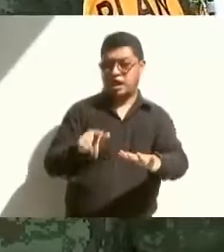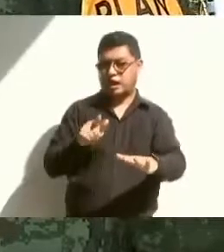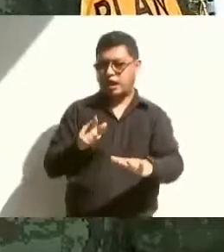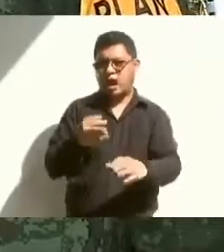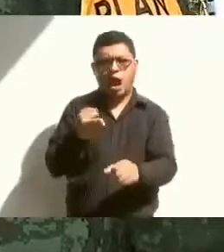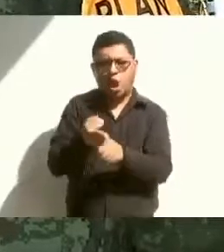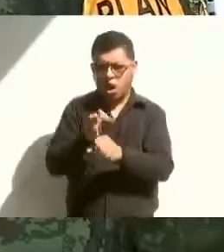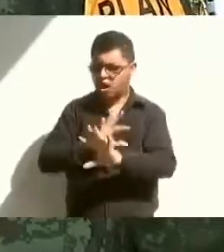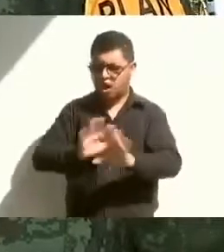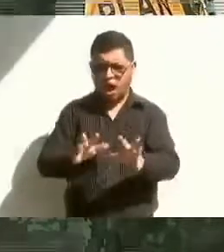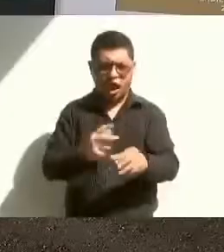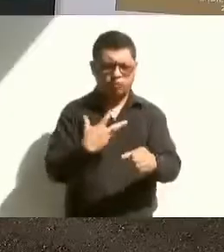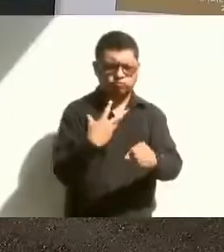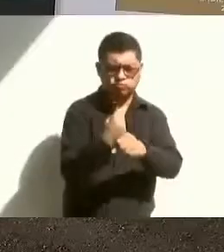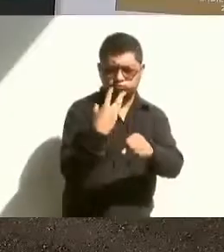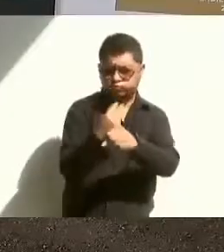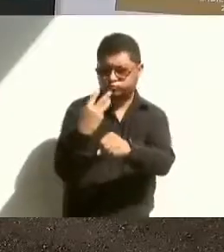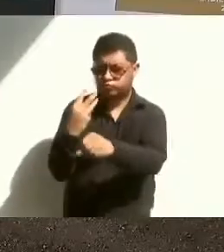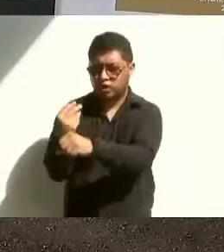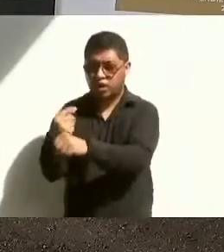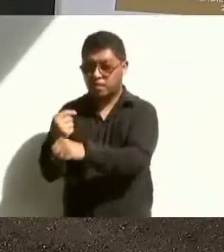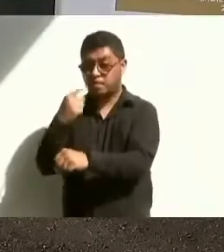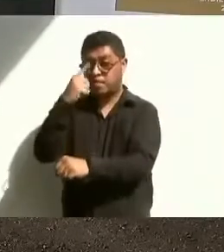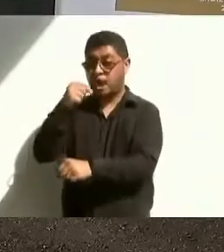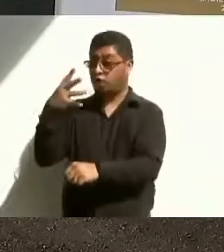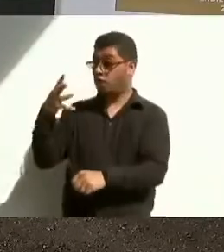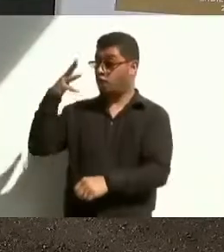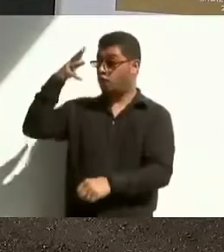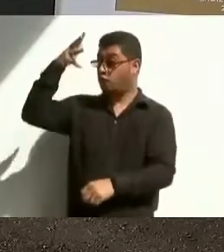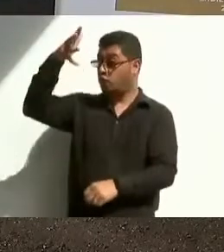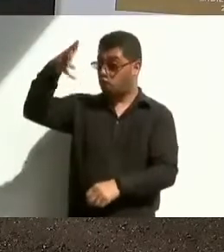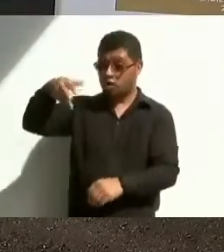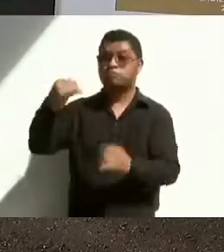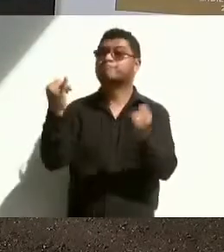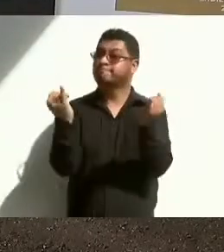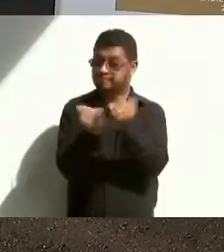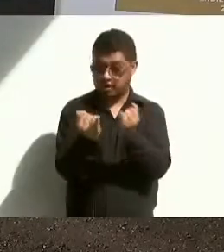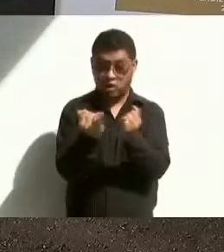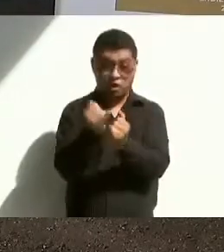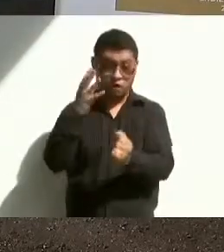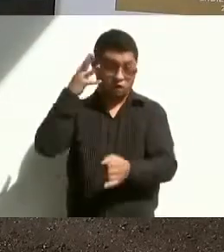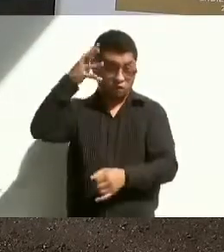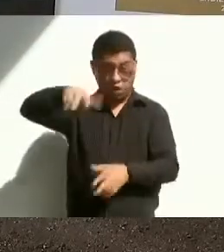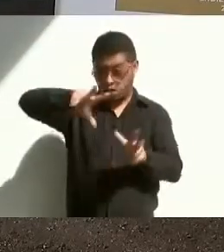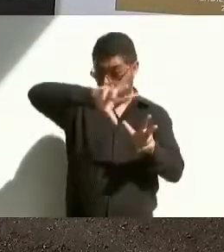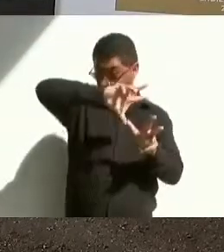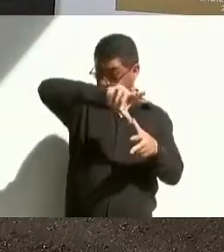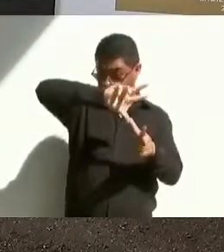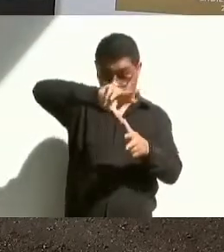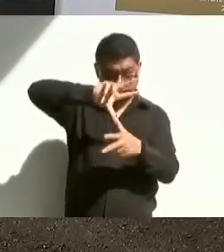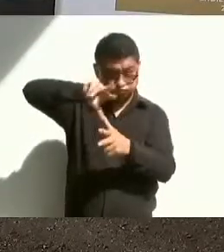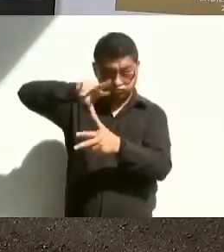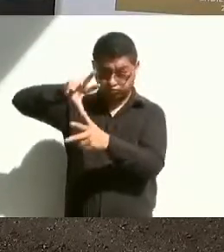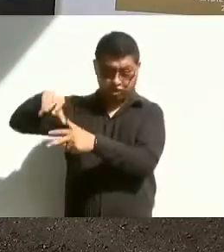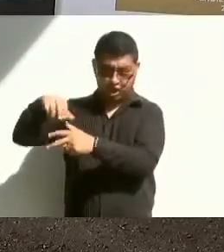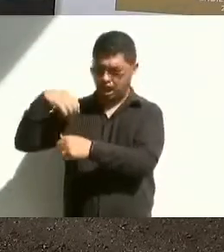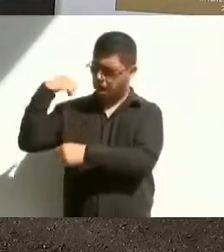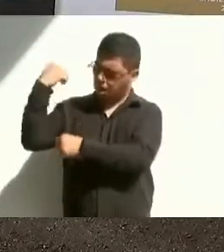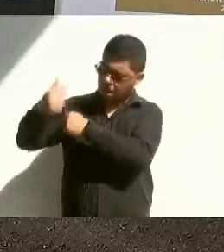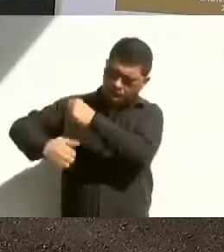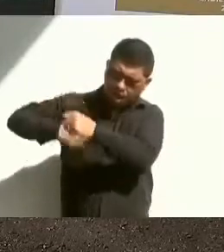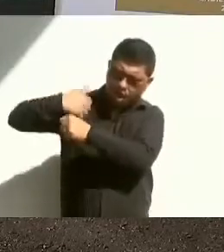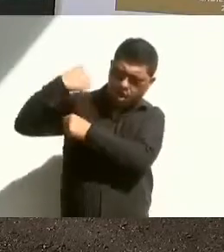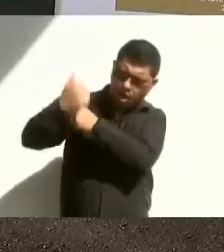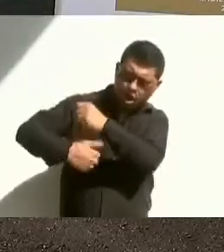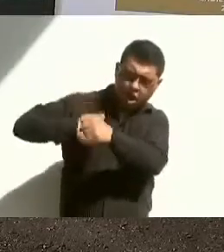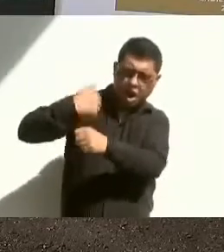Trabajar juntos por la gente hoy más que nunca es lo más importante para recuperarnos y eso requiere dos líneas de acción. La primera